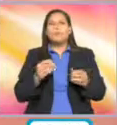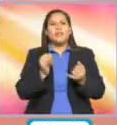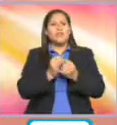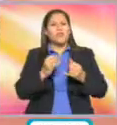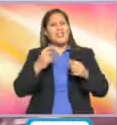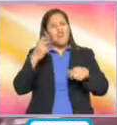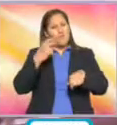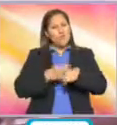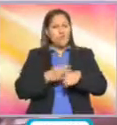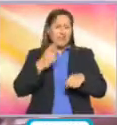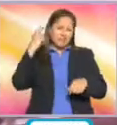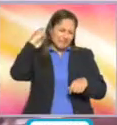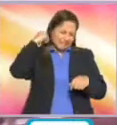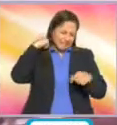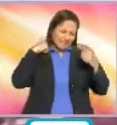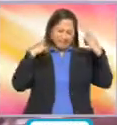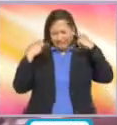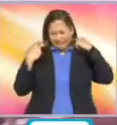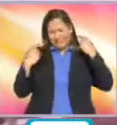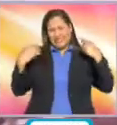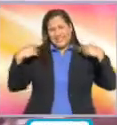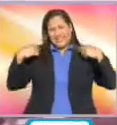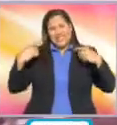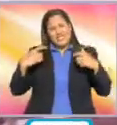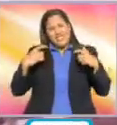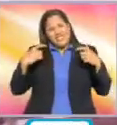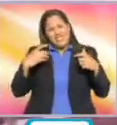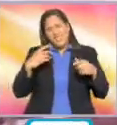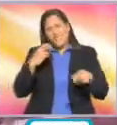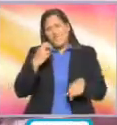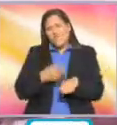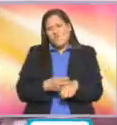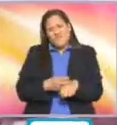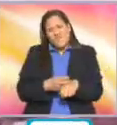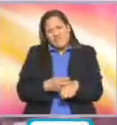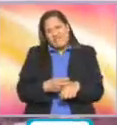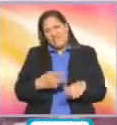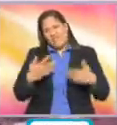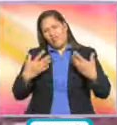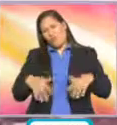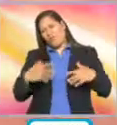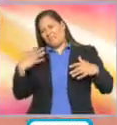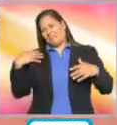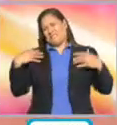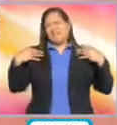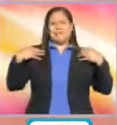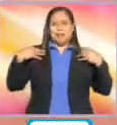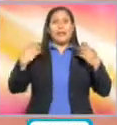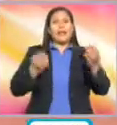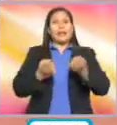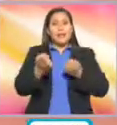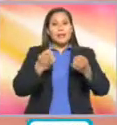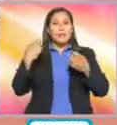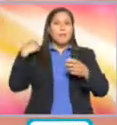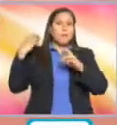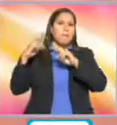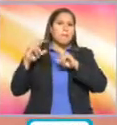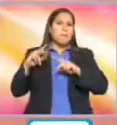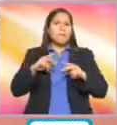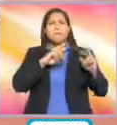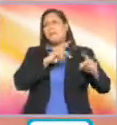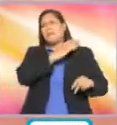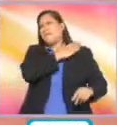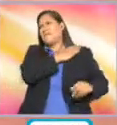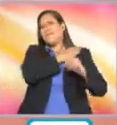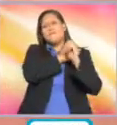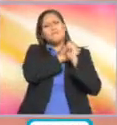muscular. Muchas veces cuando estamos ansiosos, estresados, nuestros músculos están tensos. Claro. Entonces, bueno, con el ejercicio de repente llegamos a hacer esta